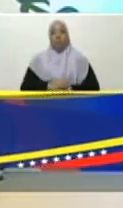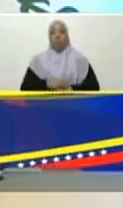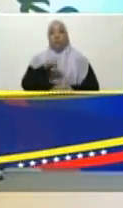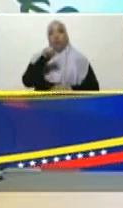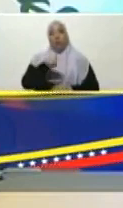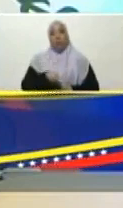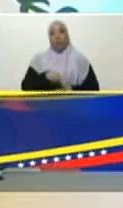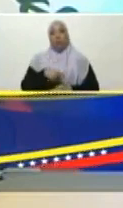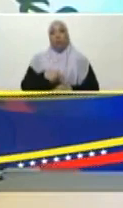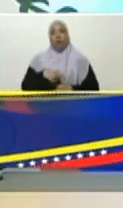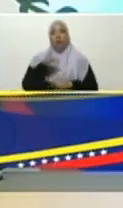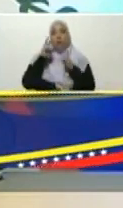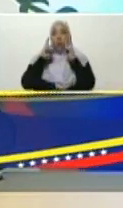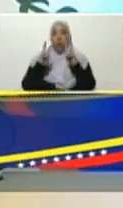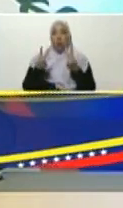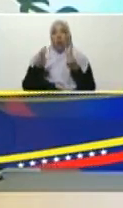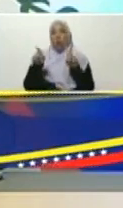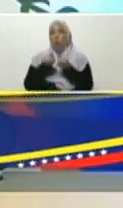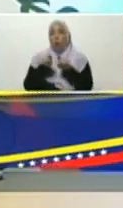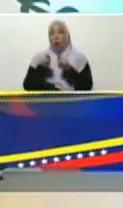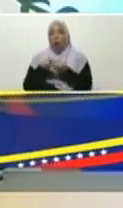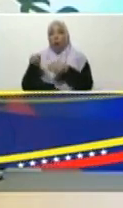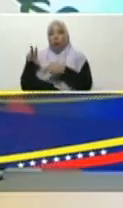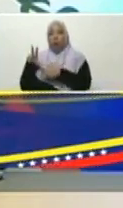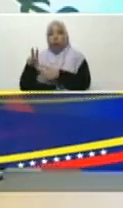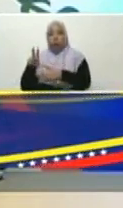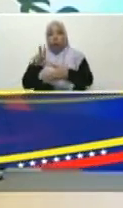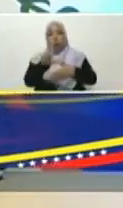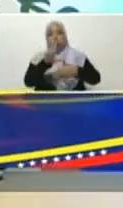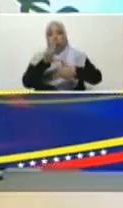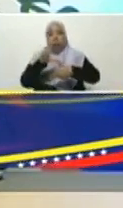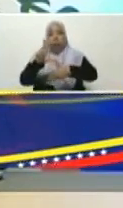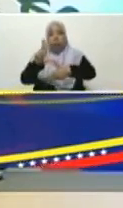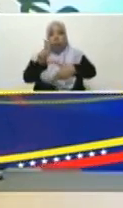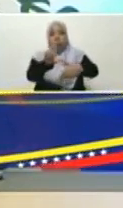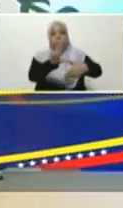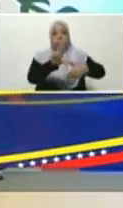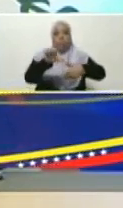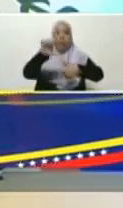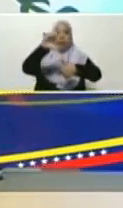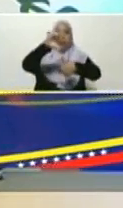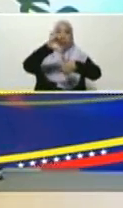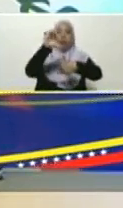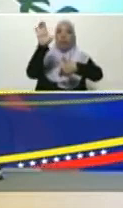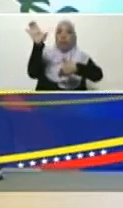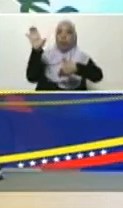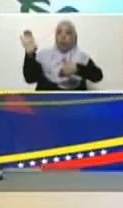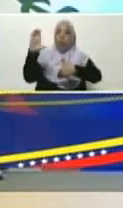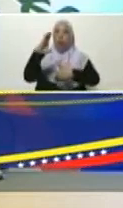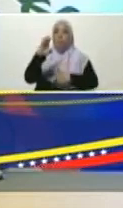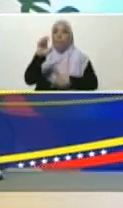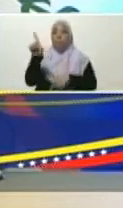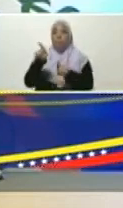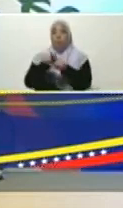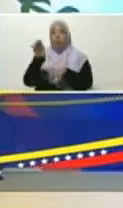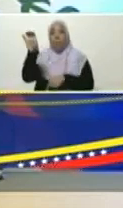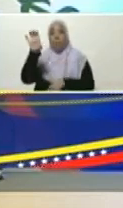También como Belice fue golpeada por un huracán terrible. Le hemos ofrecido nuestro